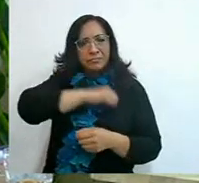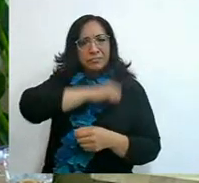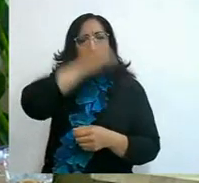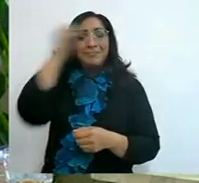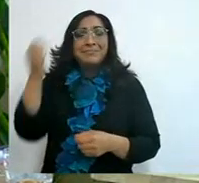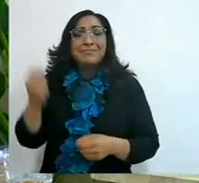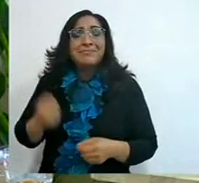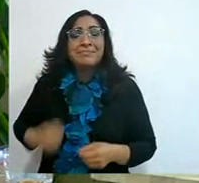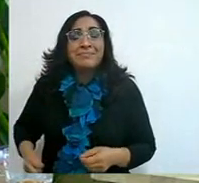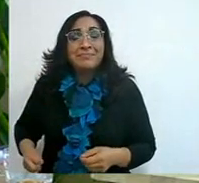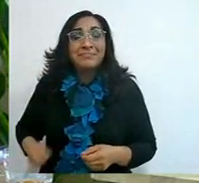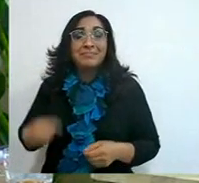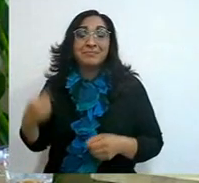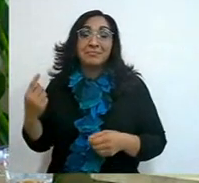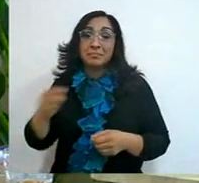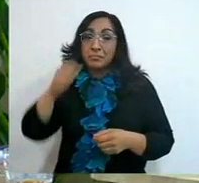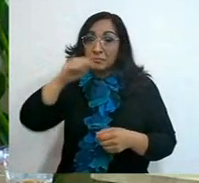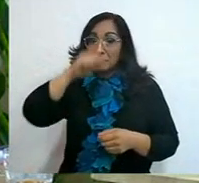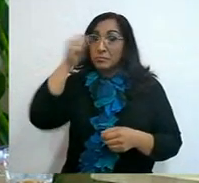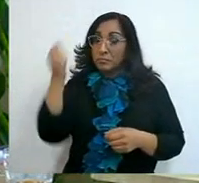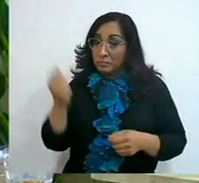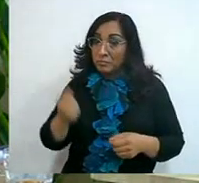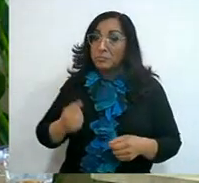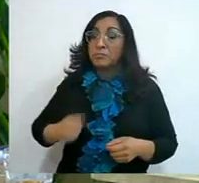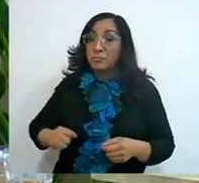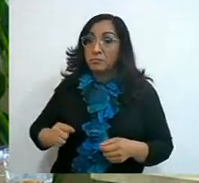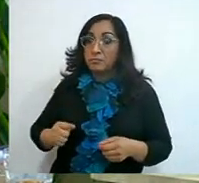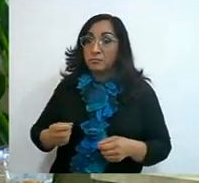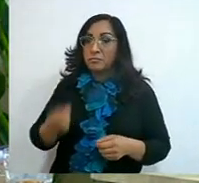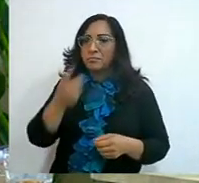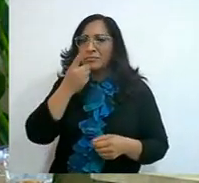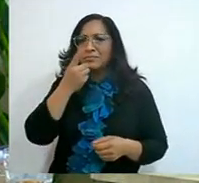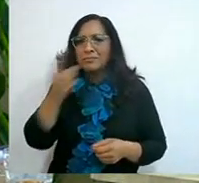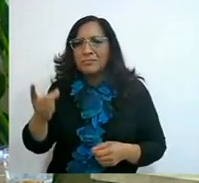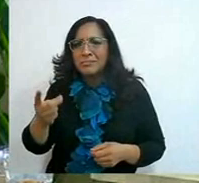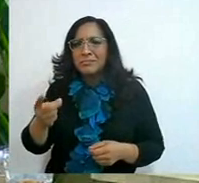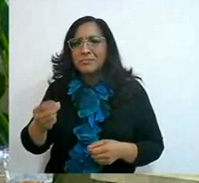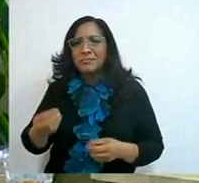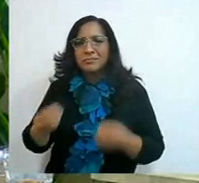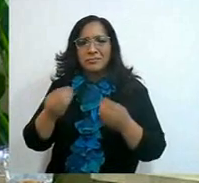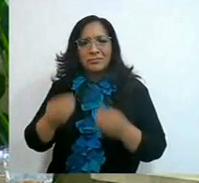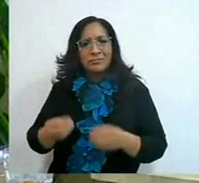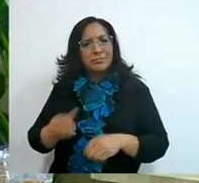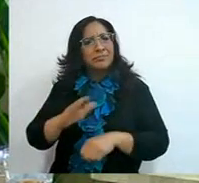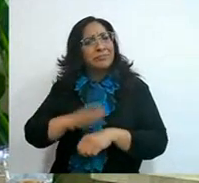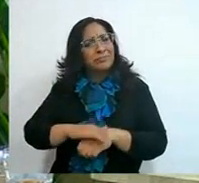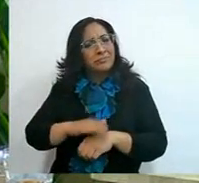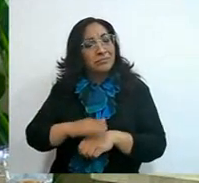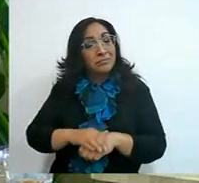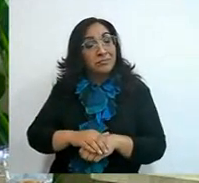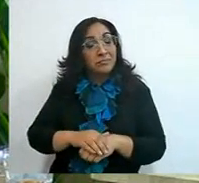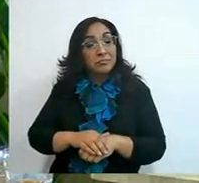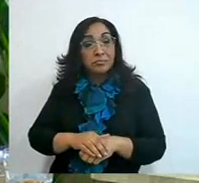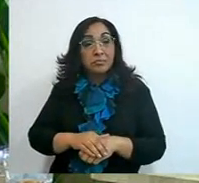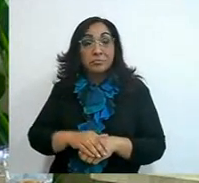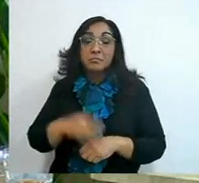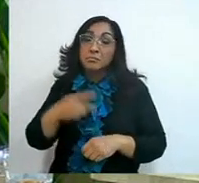basar? Dijimos que éramos los mejores amigos, ¿de veras? ¿En qué se basó? En un